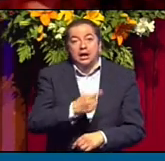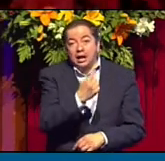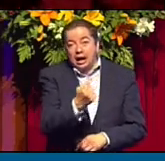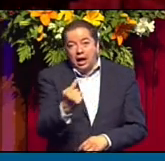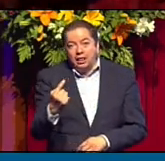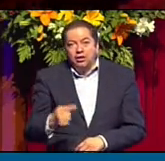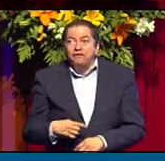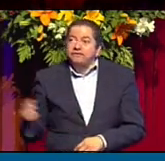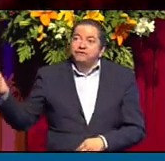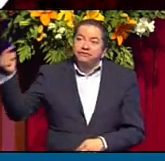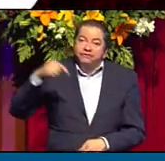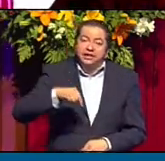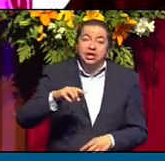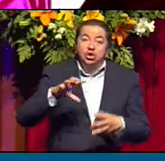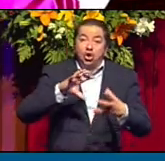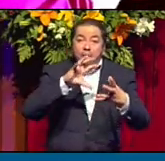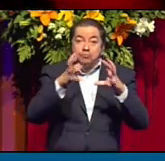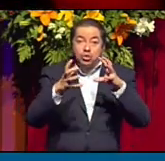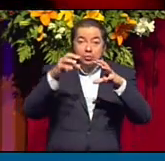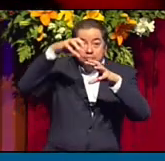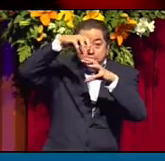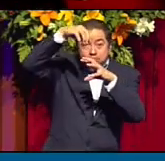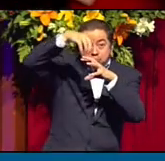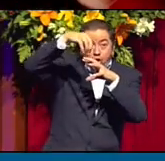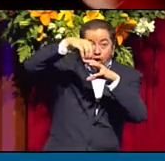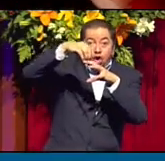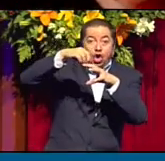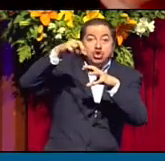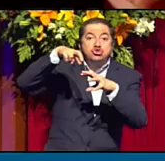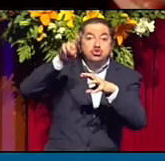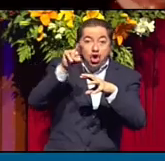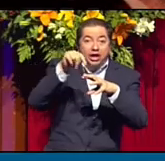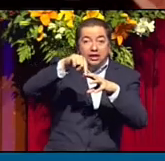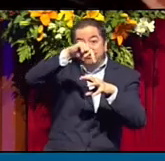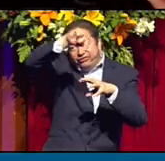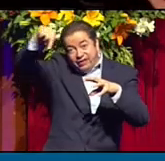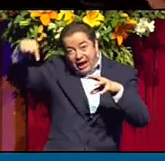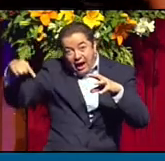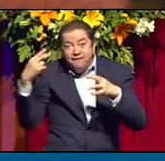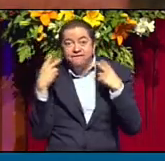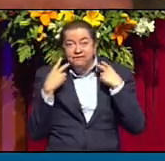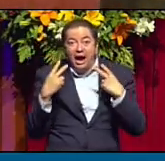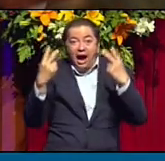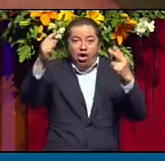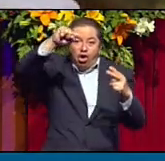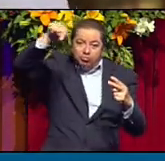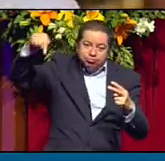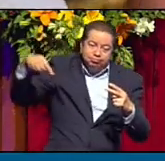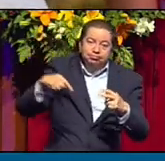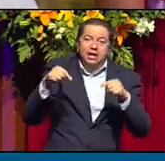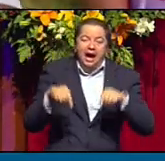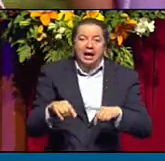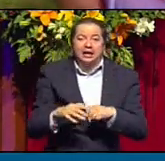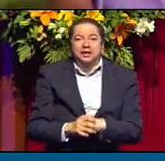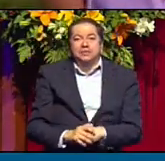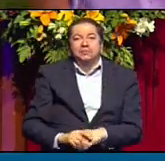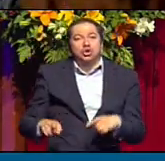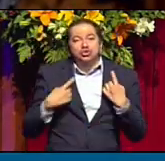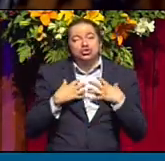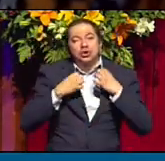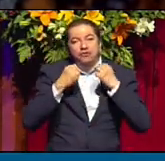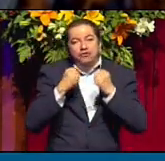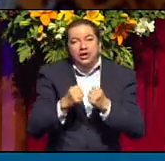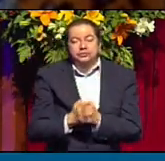vino del Polo Norte a entregarnos alegría, pero fundamentalmente a nuestros niños. Por eso hacemos tantos esfuerzos para que la Navidad